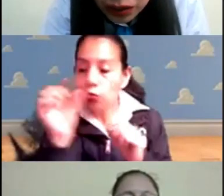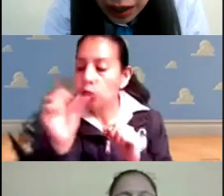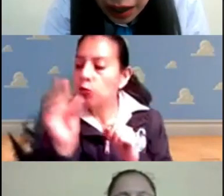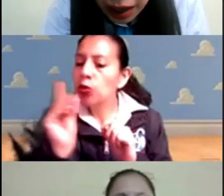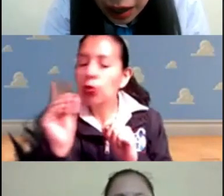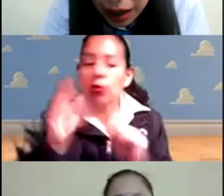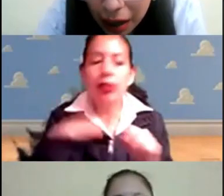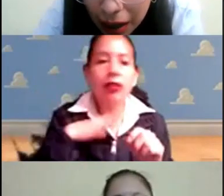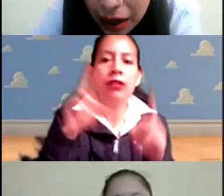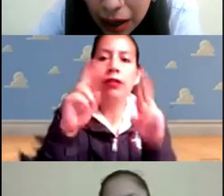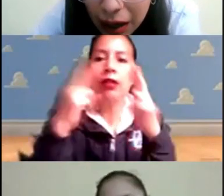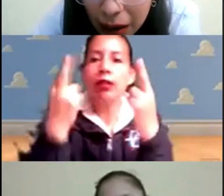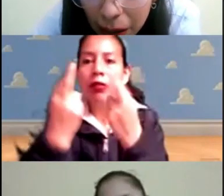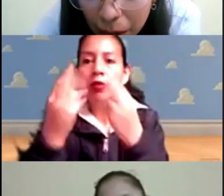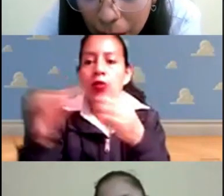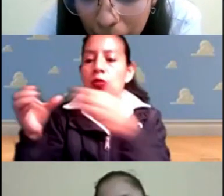Vamos.